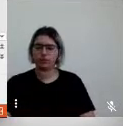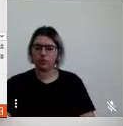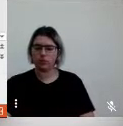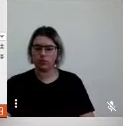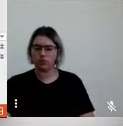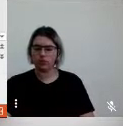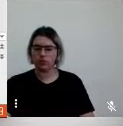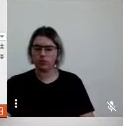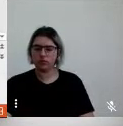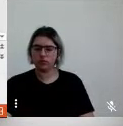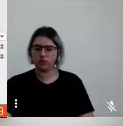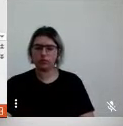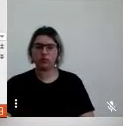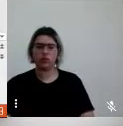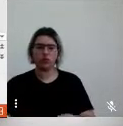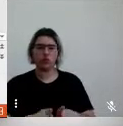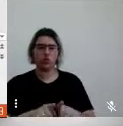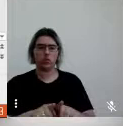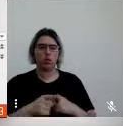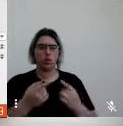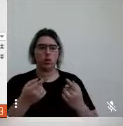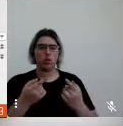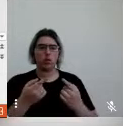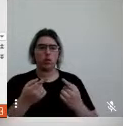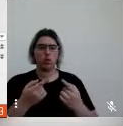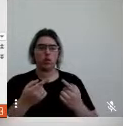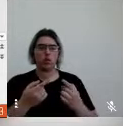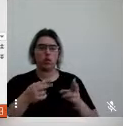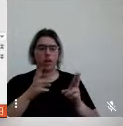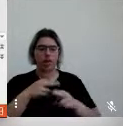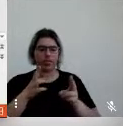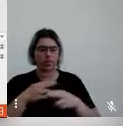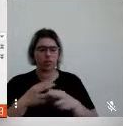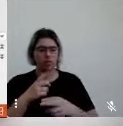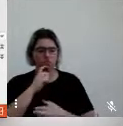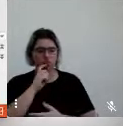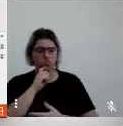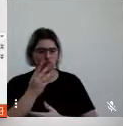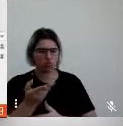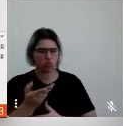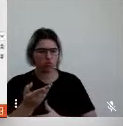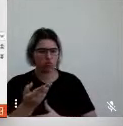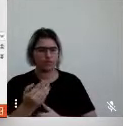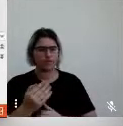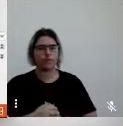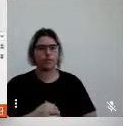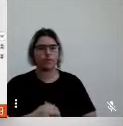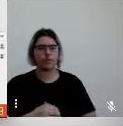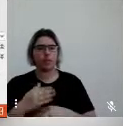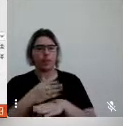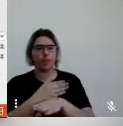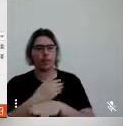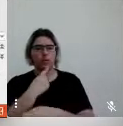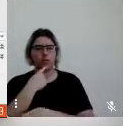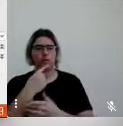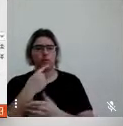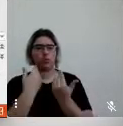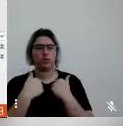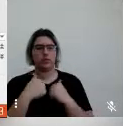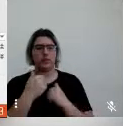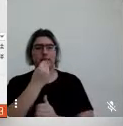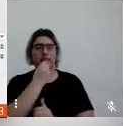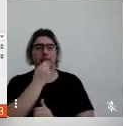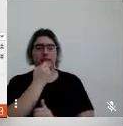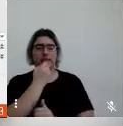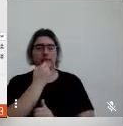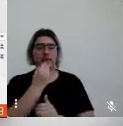¿Se comen las placas de ateroma o algo? Mira, es que allí, como os decía antes, cuando consumimos la cantidad de fibra